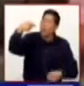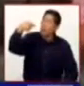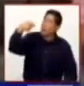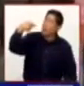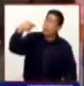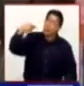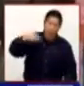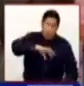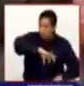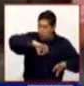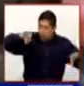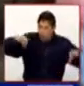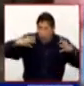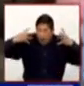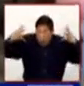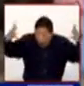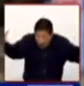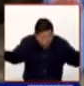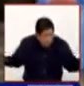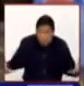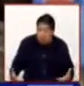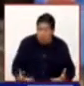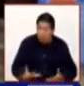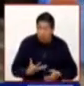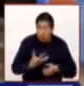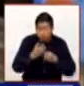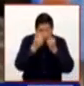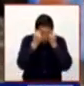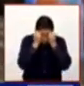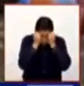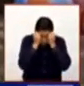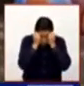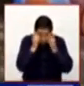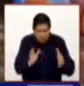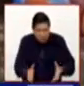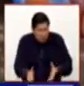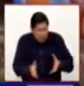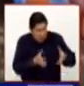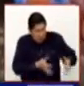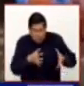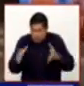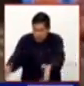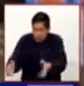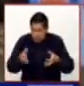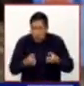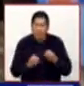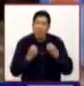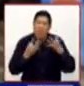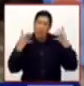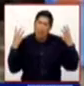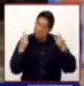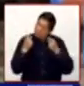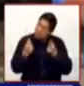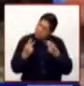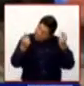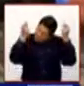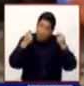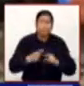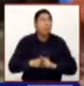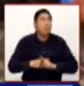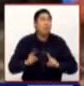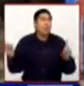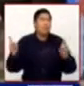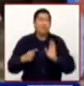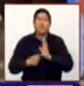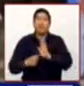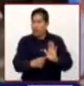Posteriormente, realizada la prueba de campo, se establece que era cocaína y se procede a su secuestro de manera inmediata. Sin